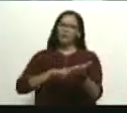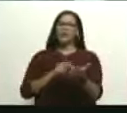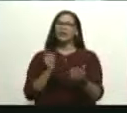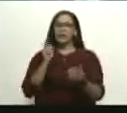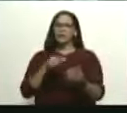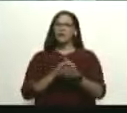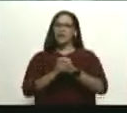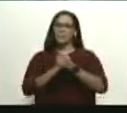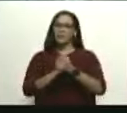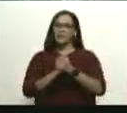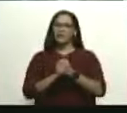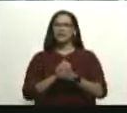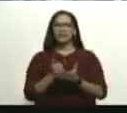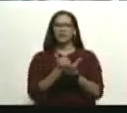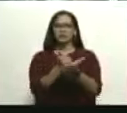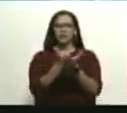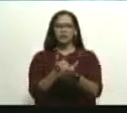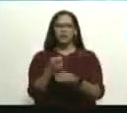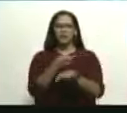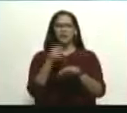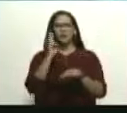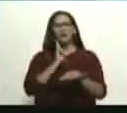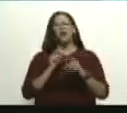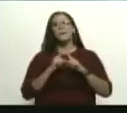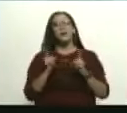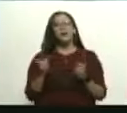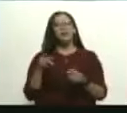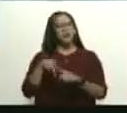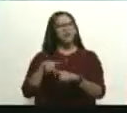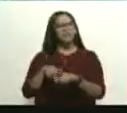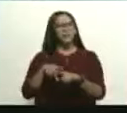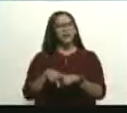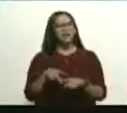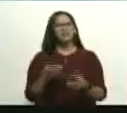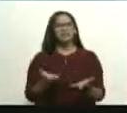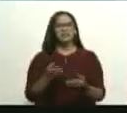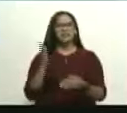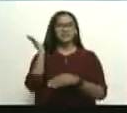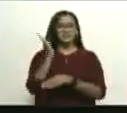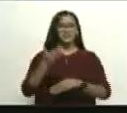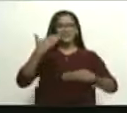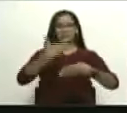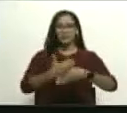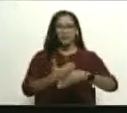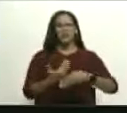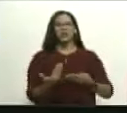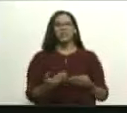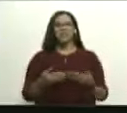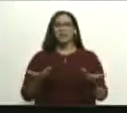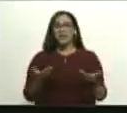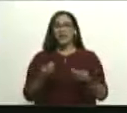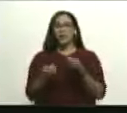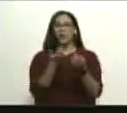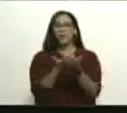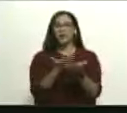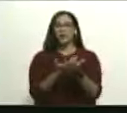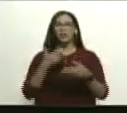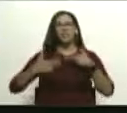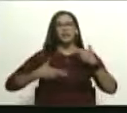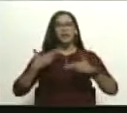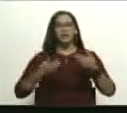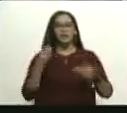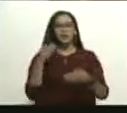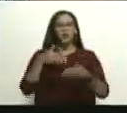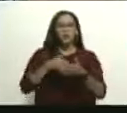esa mano amiga que está dando el gobierno bolivariano, pero ellos han sido víctimas de lo que han sido esas medidas coercitivas y unilaterales, ese bloqueo económico y criminal que ha sido